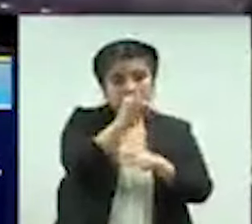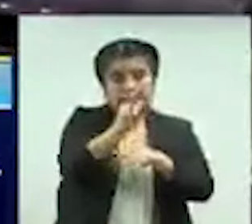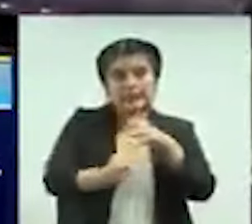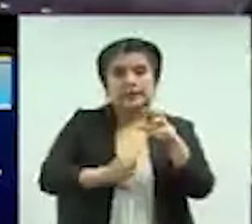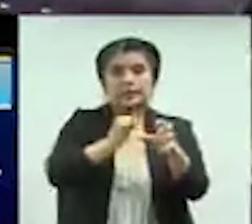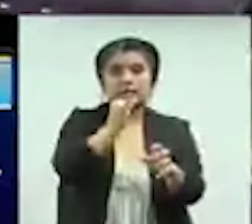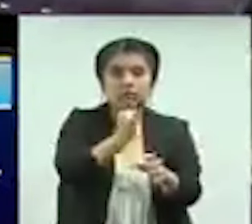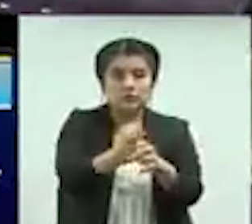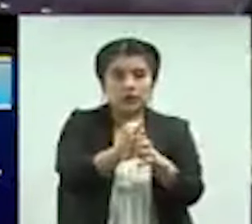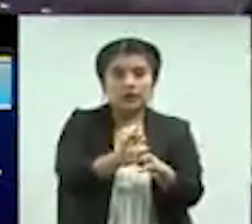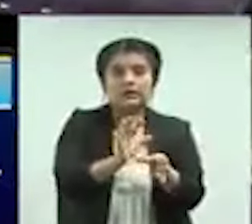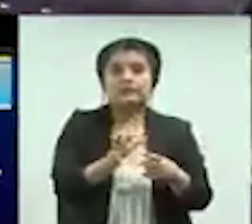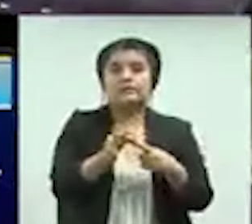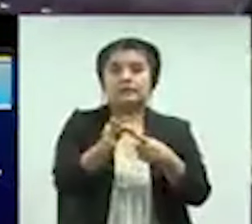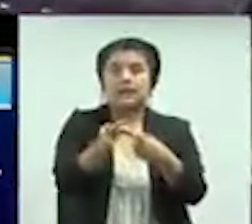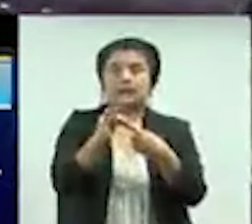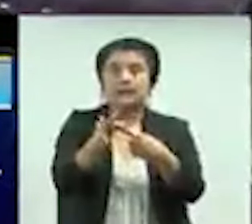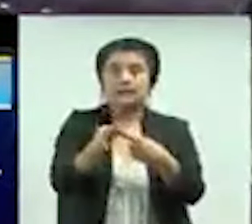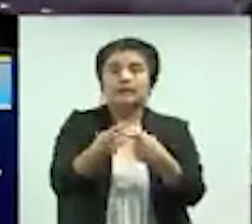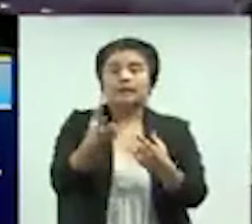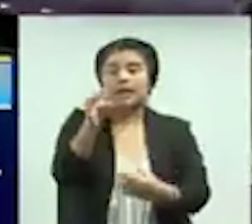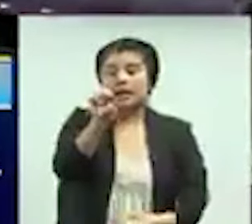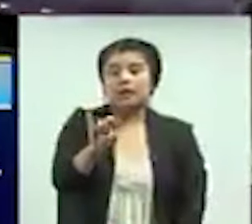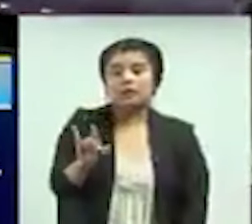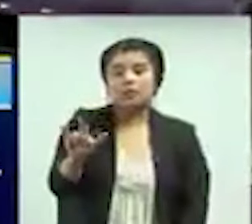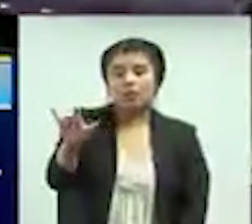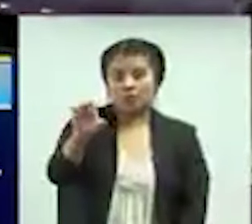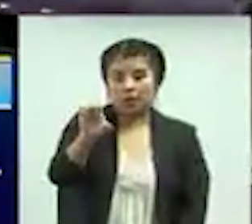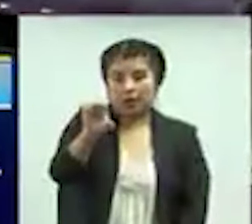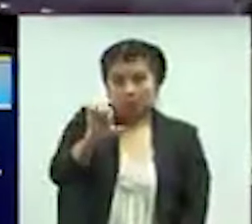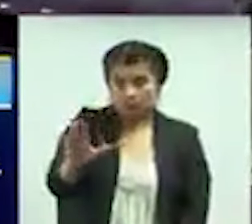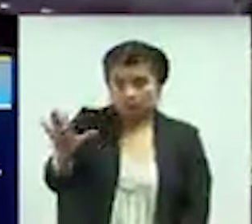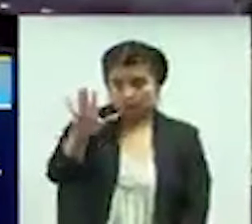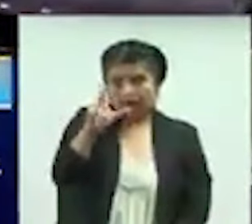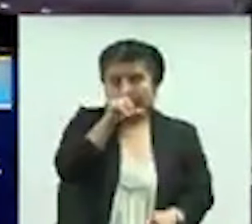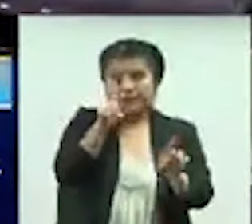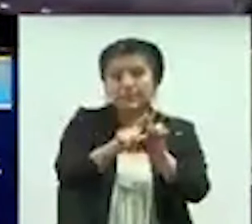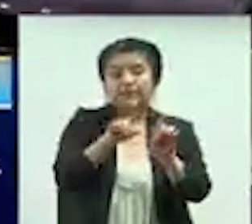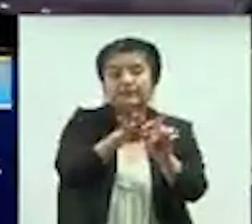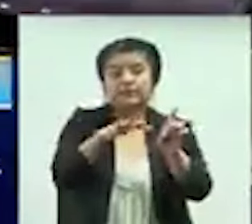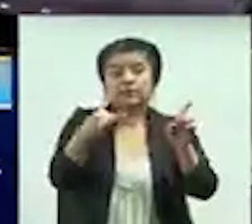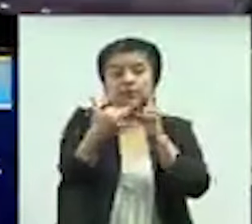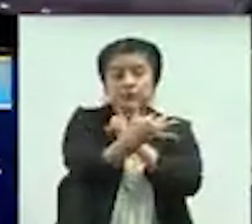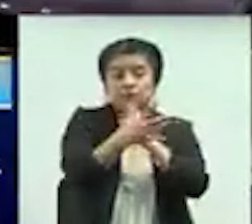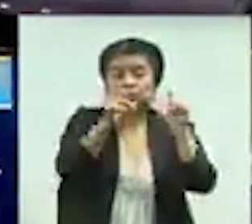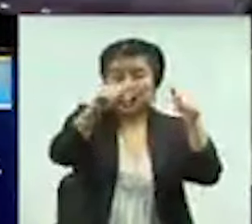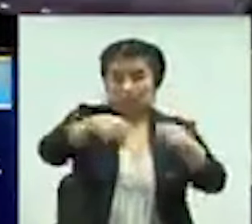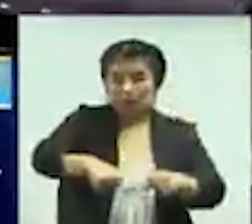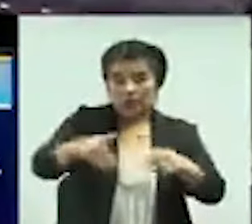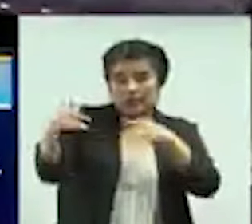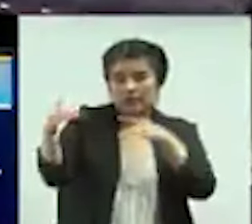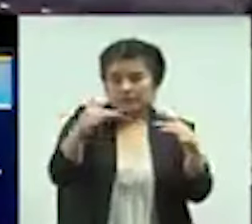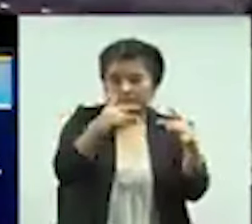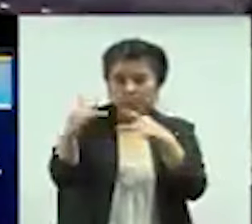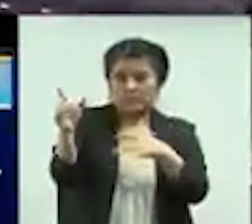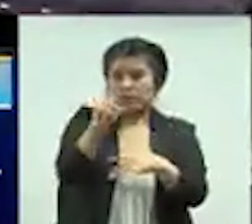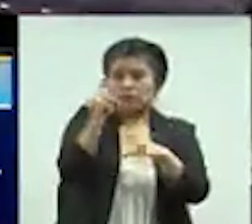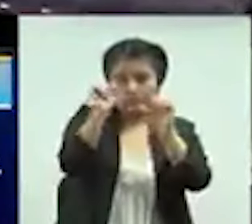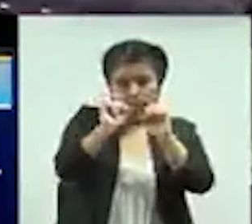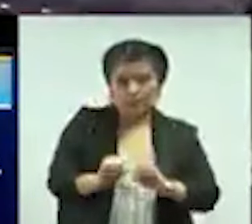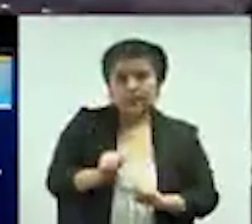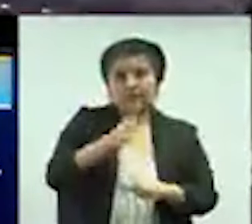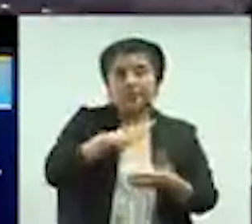internacional, particularmente de la Unión Europea. Entendemos que, dado el contexto actual del conflicto, no se han podido